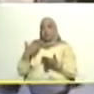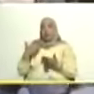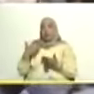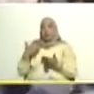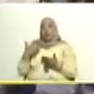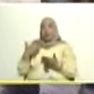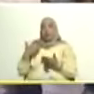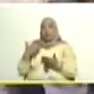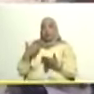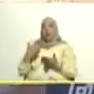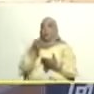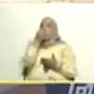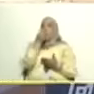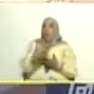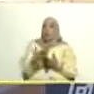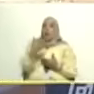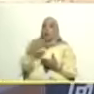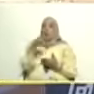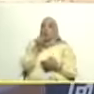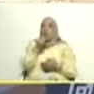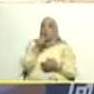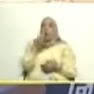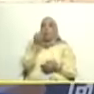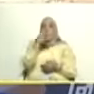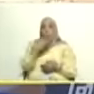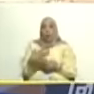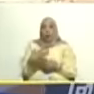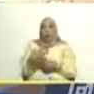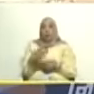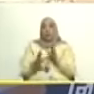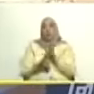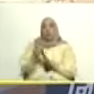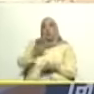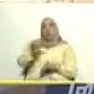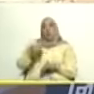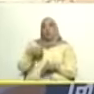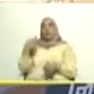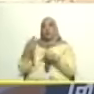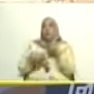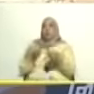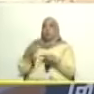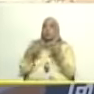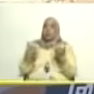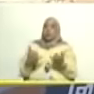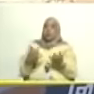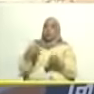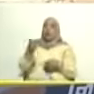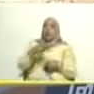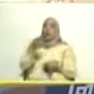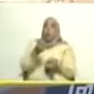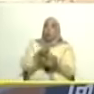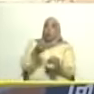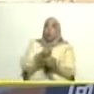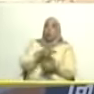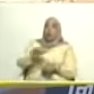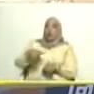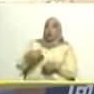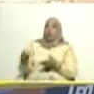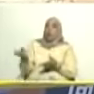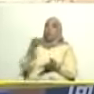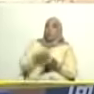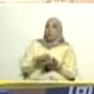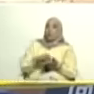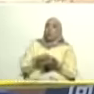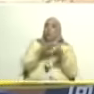Esa palabra está buena, ese concepto, Monedero. Superar la desorientación geopolítica y volver a